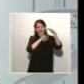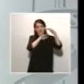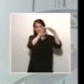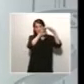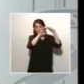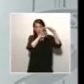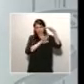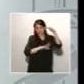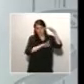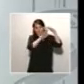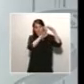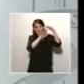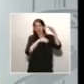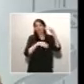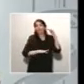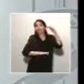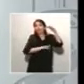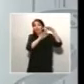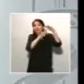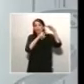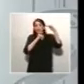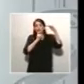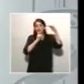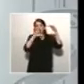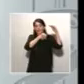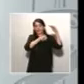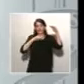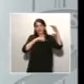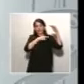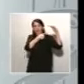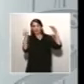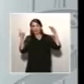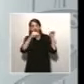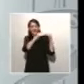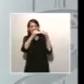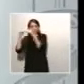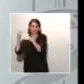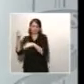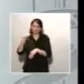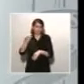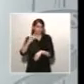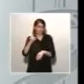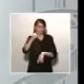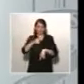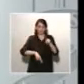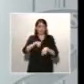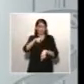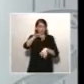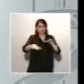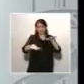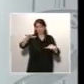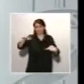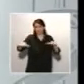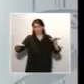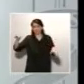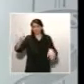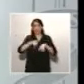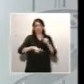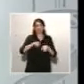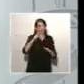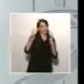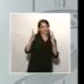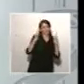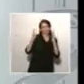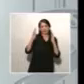pico no será igual seguramente en todas las comunidades porque habrá impactos mayores o menores, seguro en qué momento y de qué